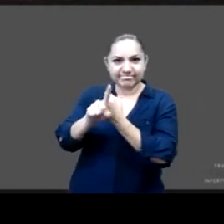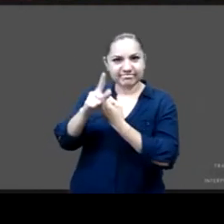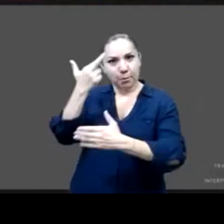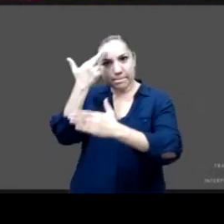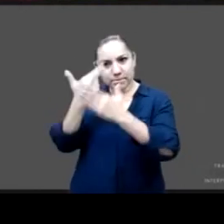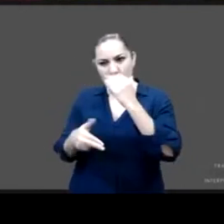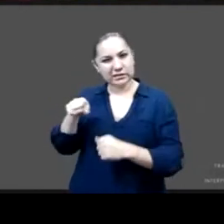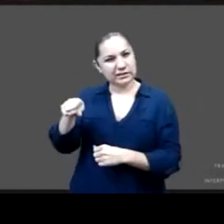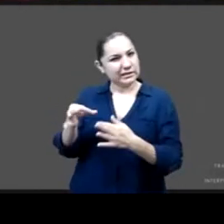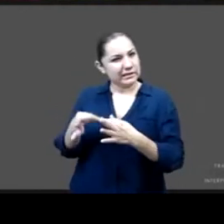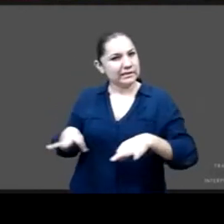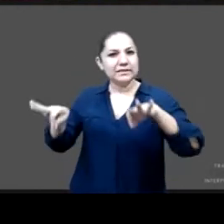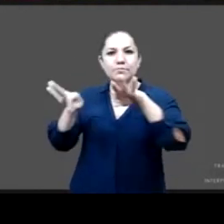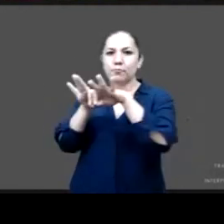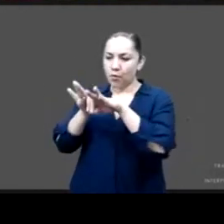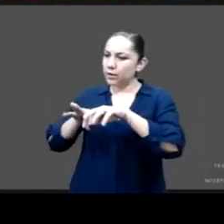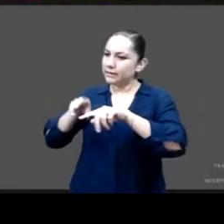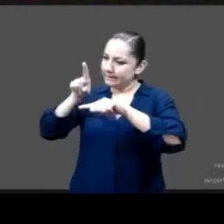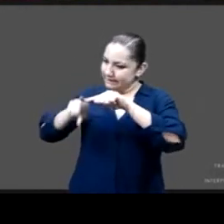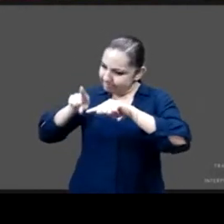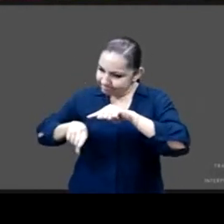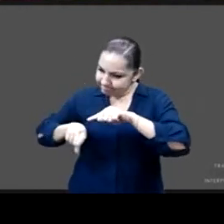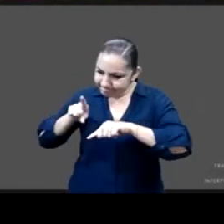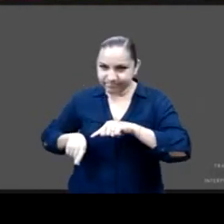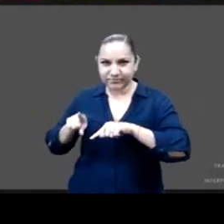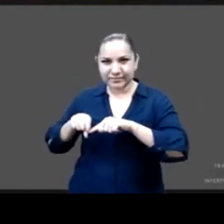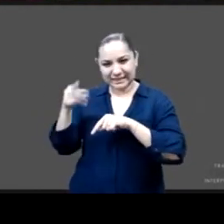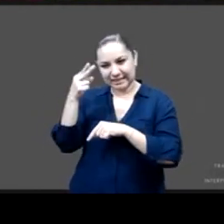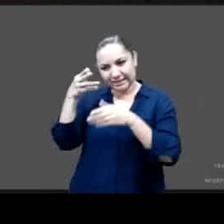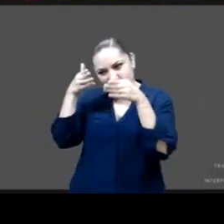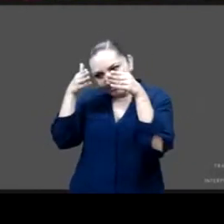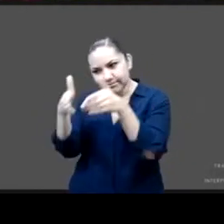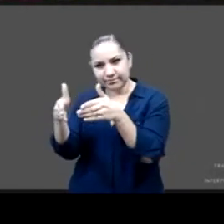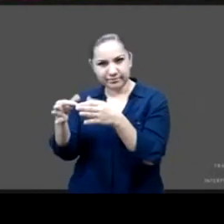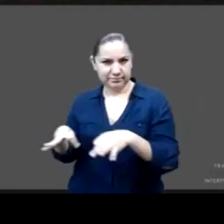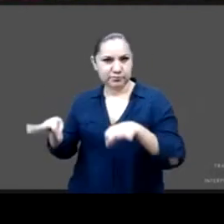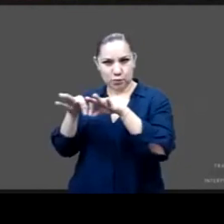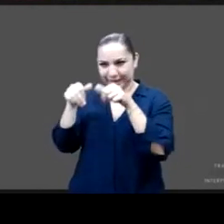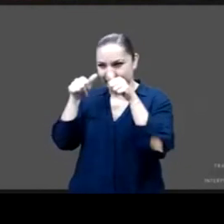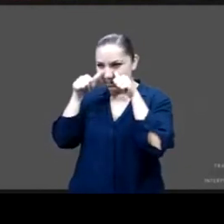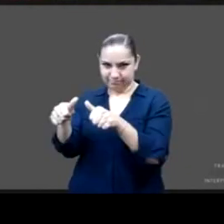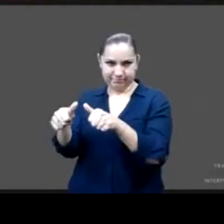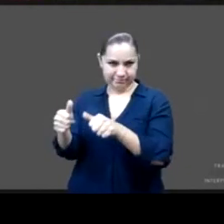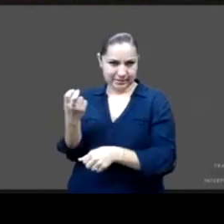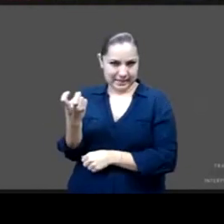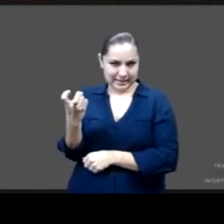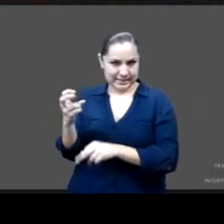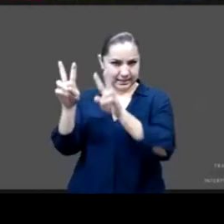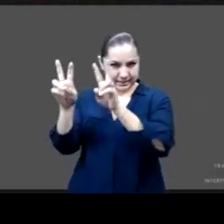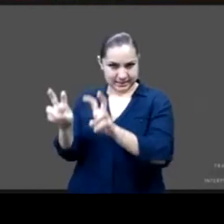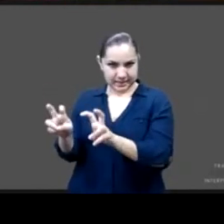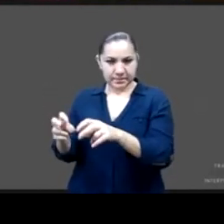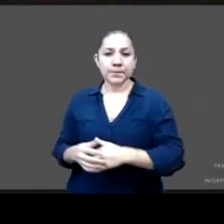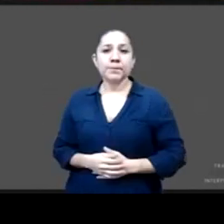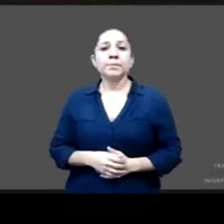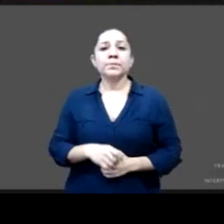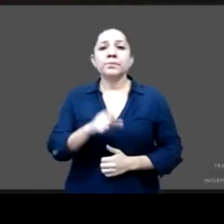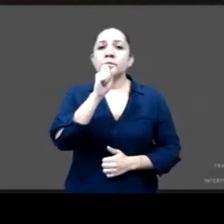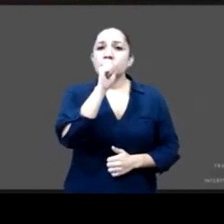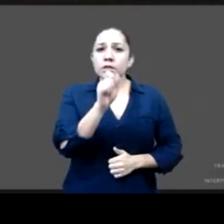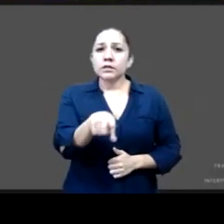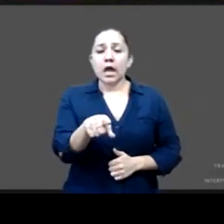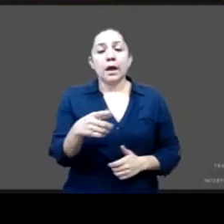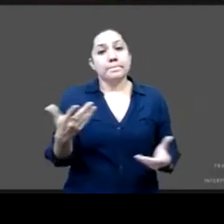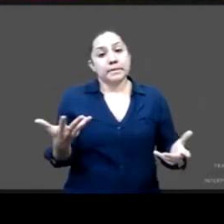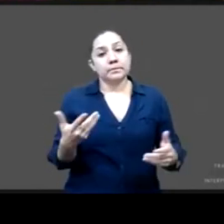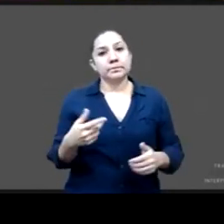que tendríamos que trabajar ampliamente con ellos quisiera decirles también que algo que he aprendido a